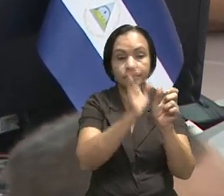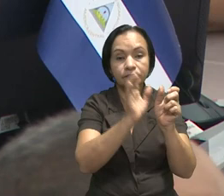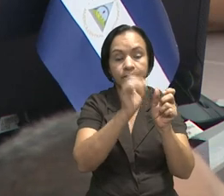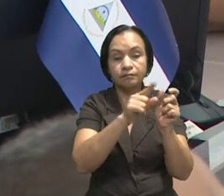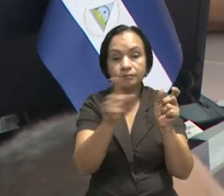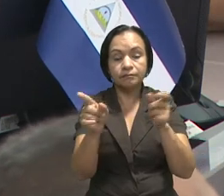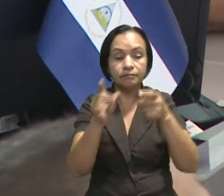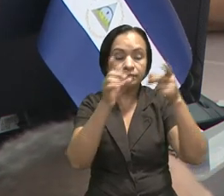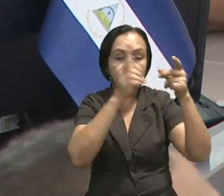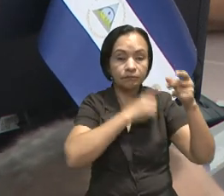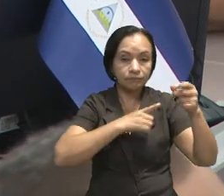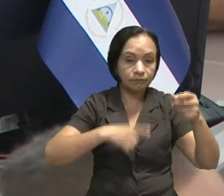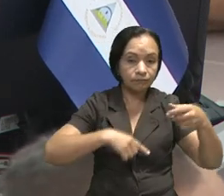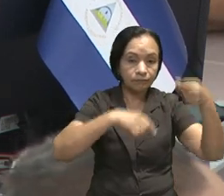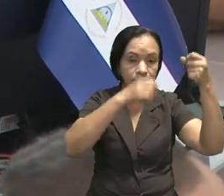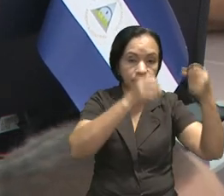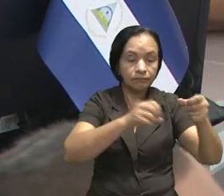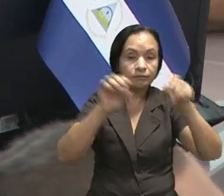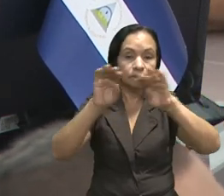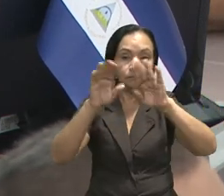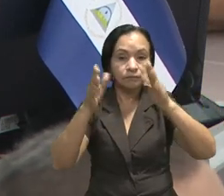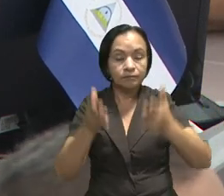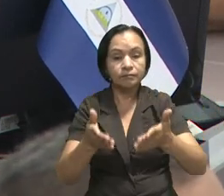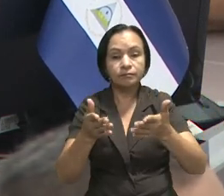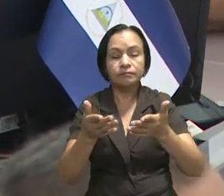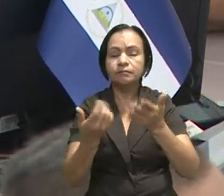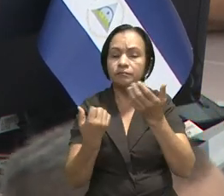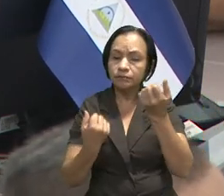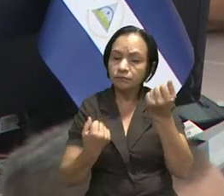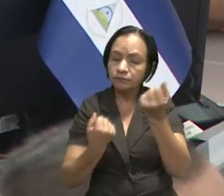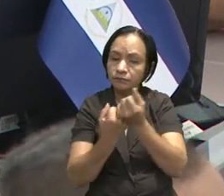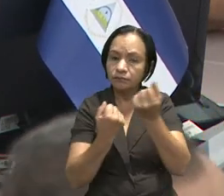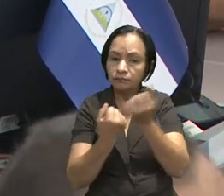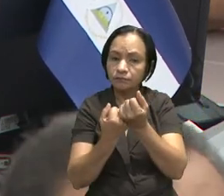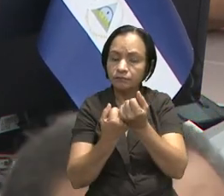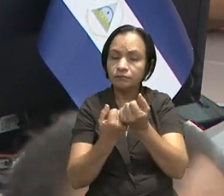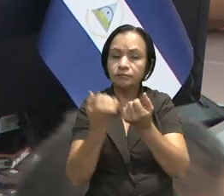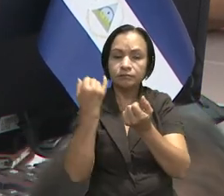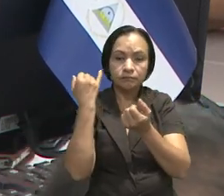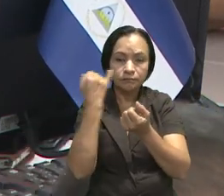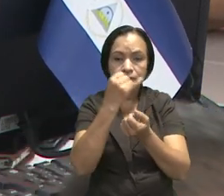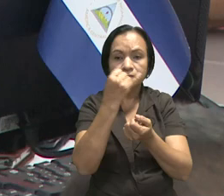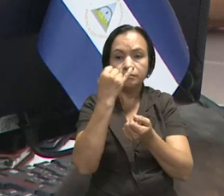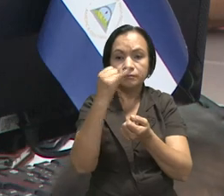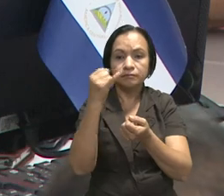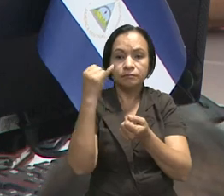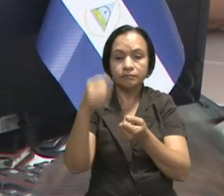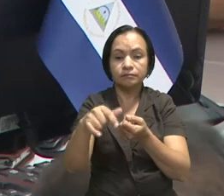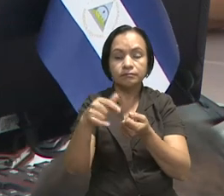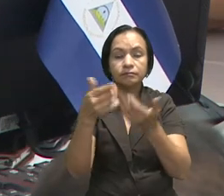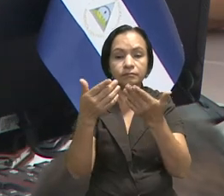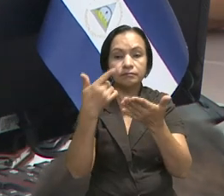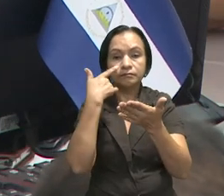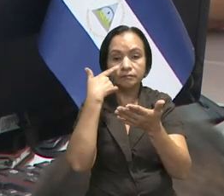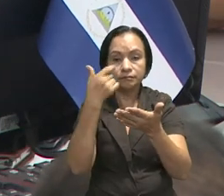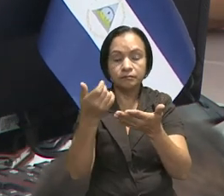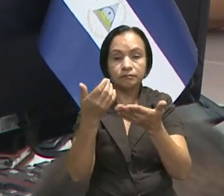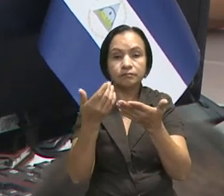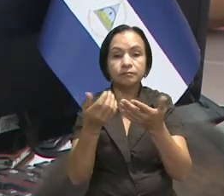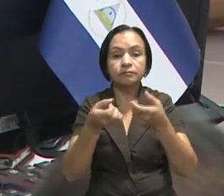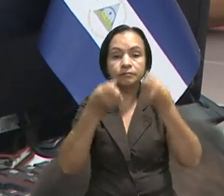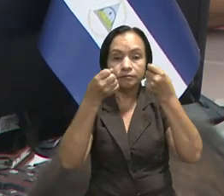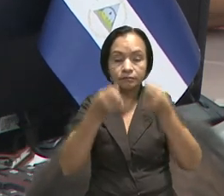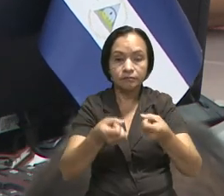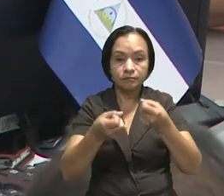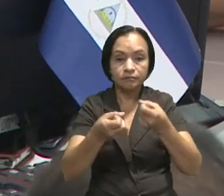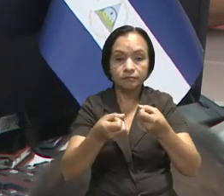las diputadas y los diputados respaldemos unánimemente este reconocimiento